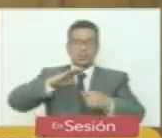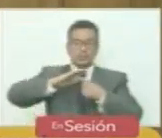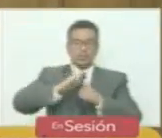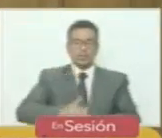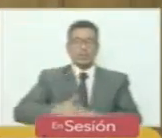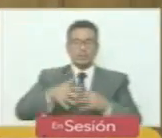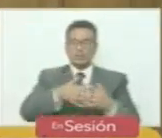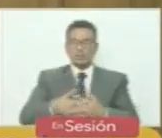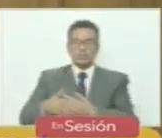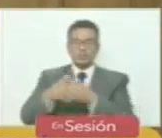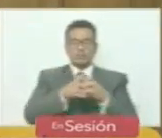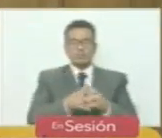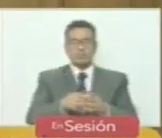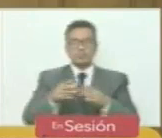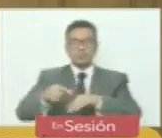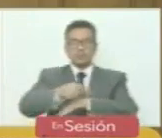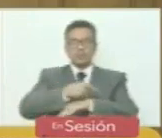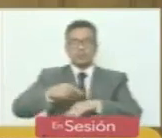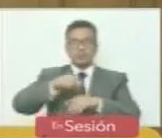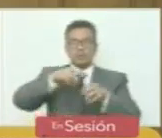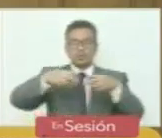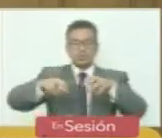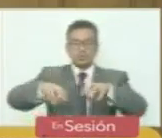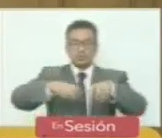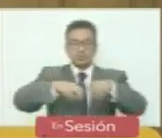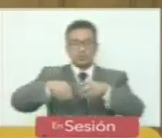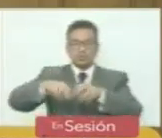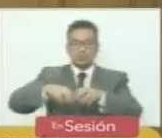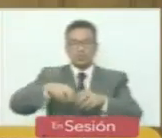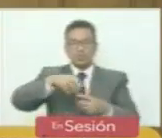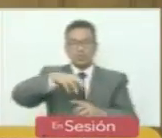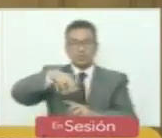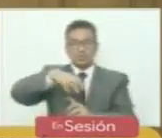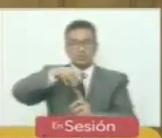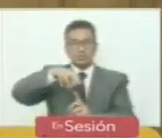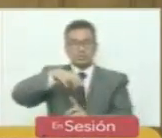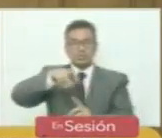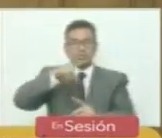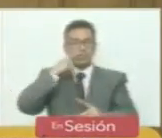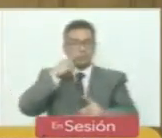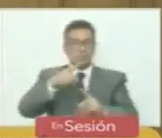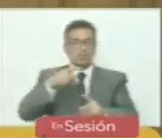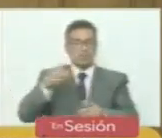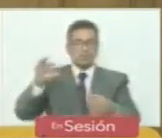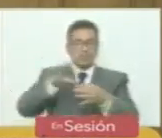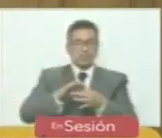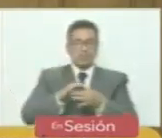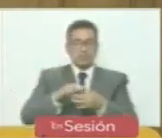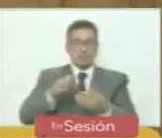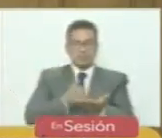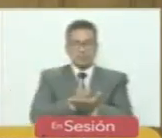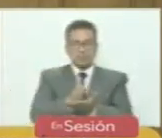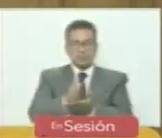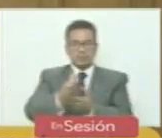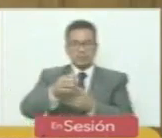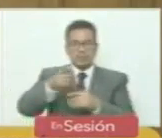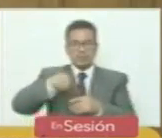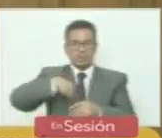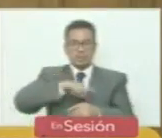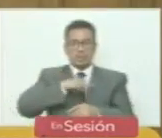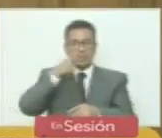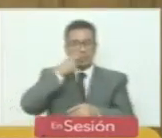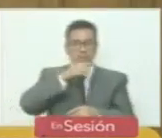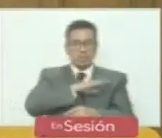norteamericano y sus gobiernos títeres y lacayos, aliados con su pretensión de seguir vulnerando nuestros